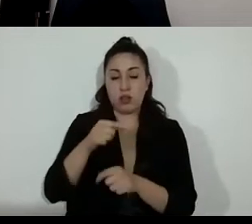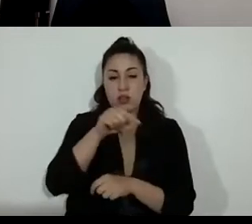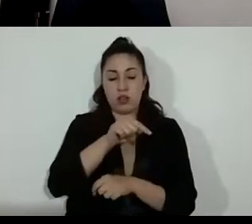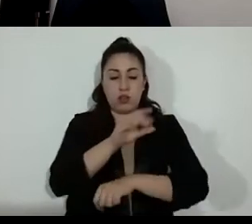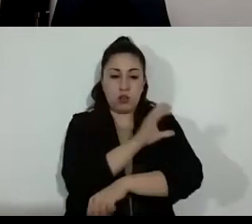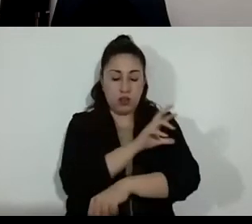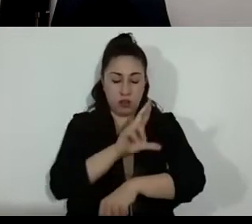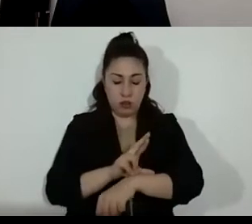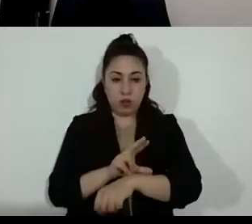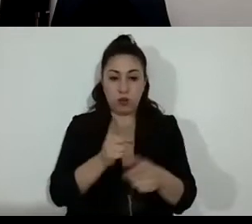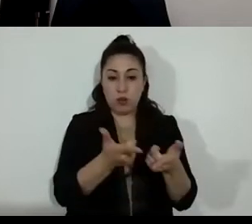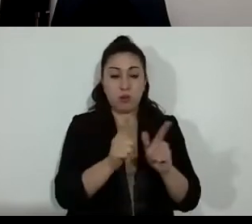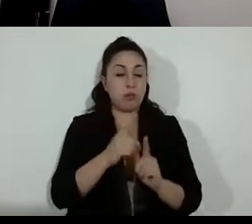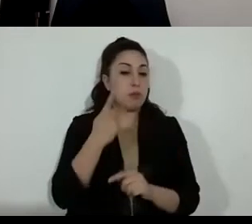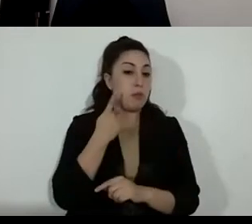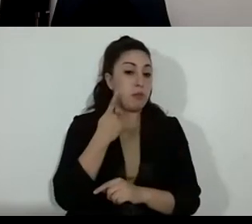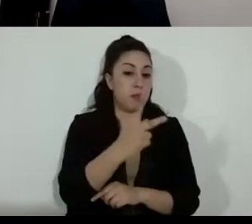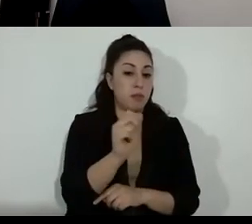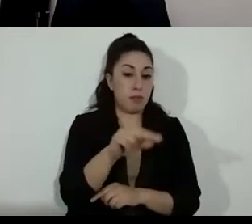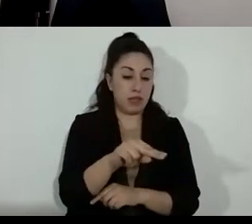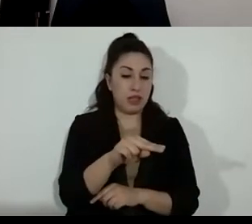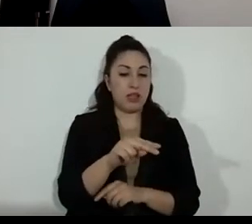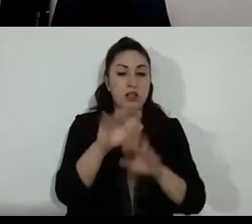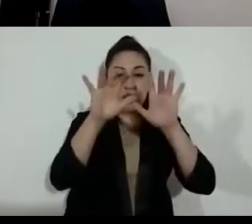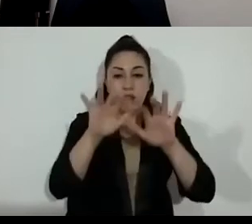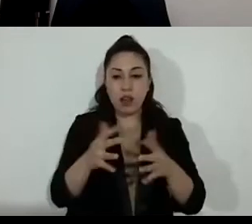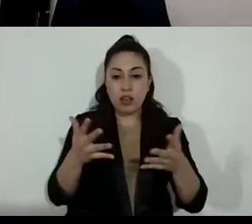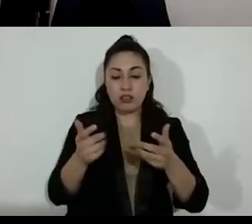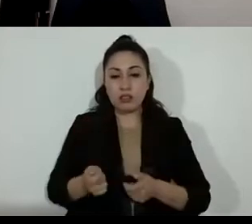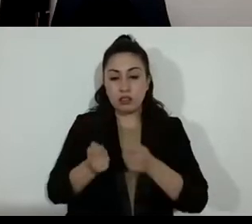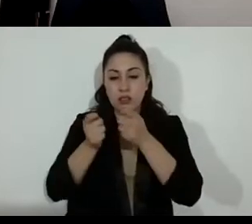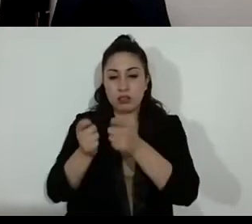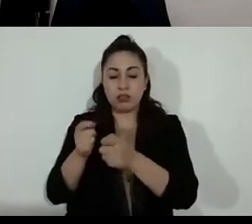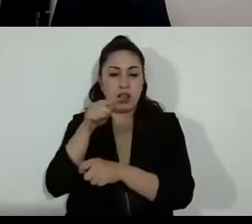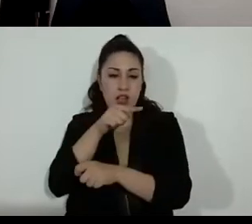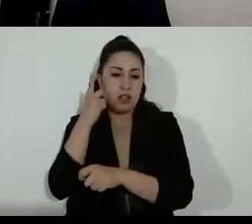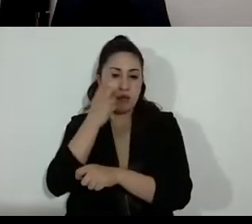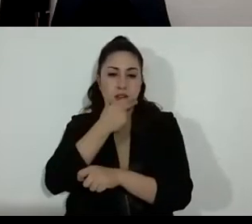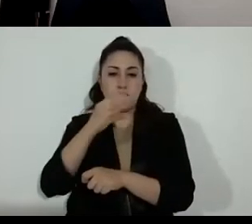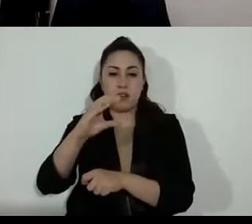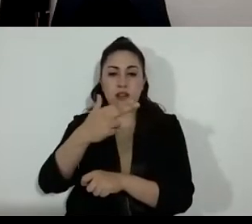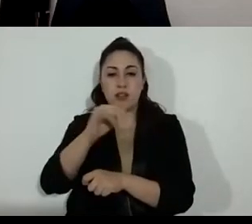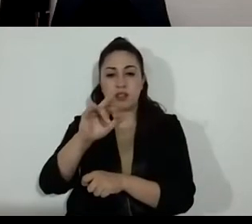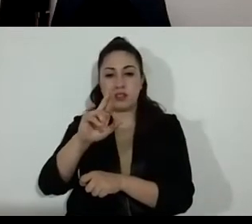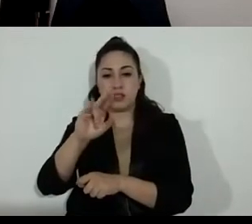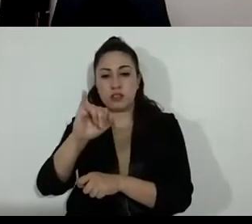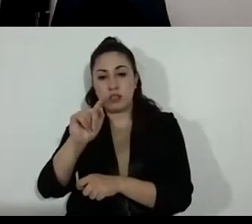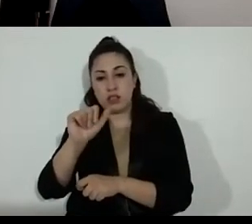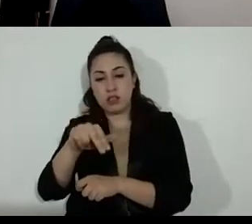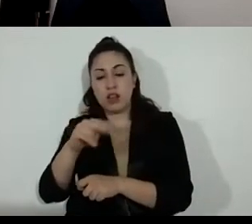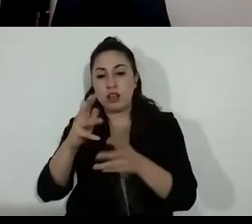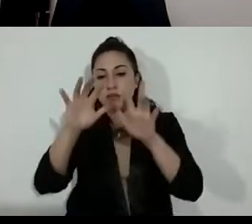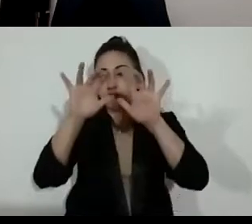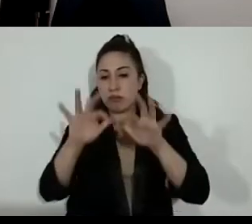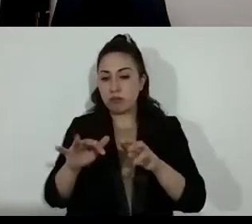coordinador del Grupo Parlamentario de Acción Nacional, el diputado Christian von Roerich de la Isla, y un servidor, un oficio en